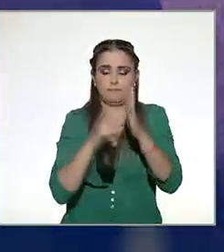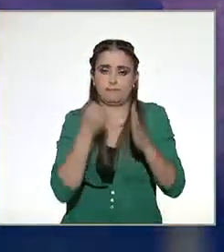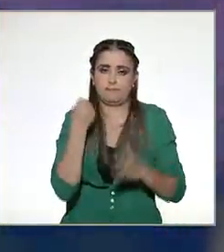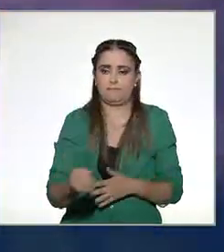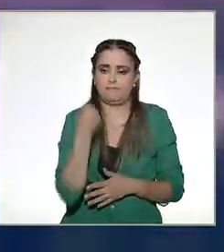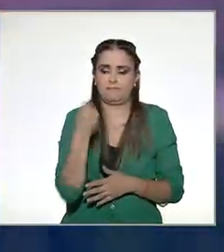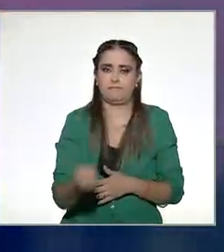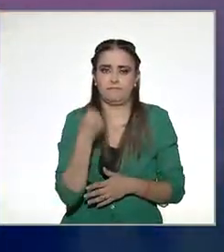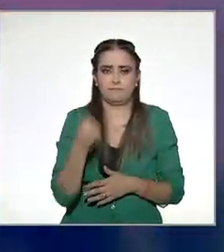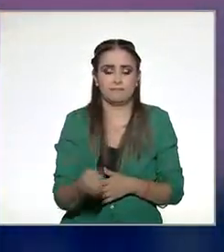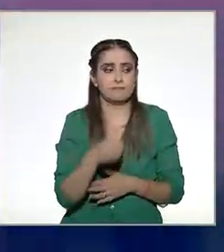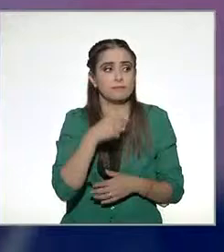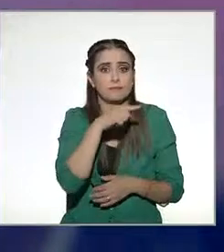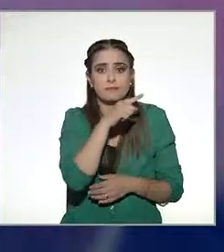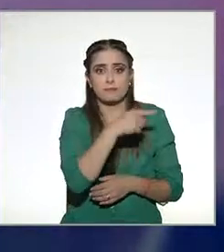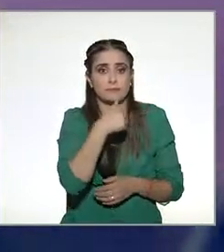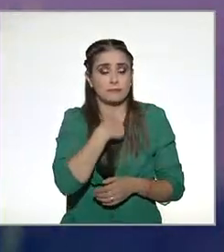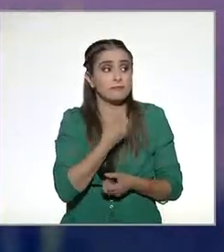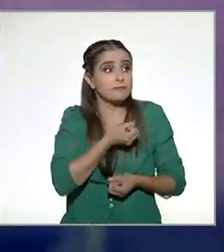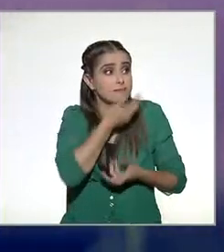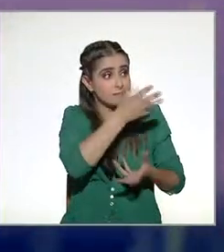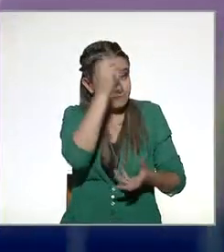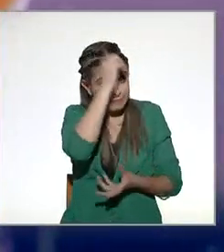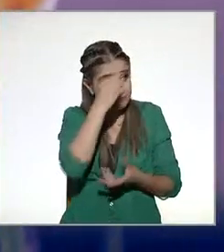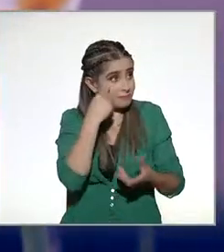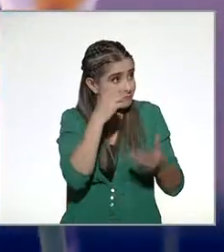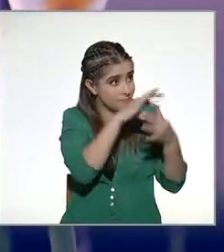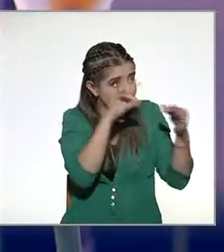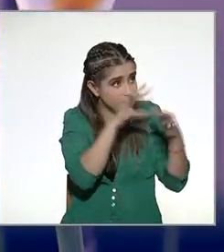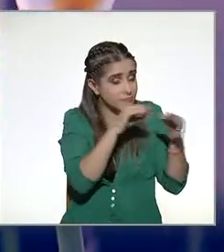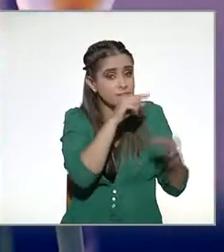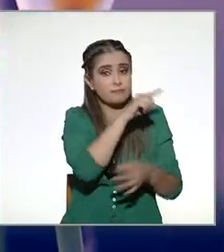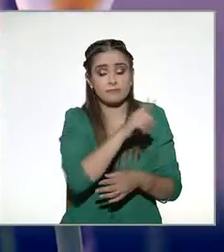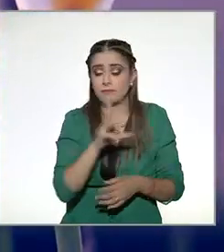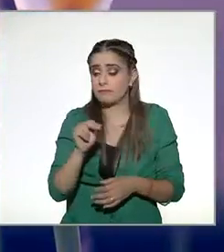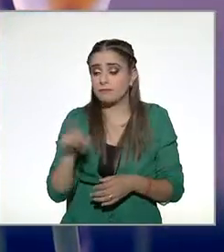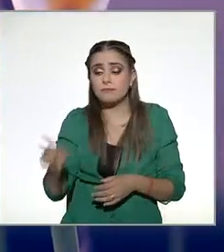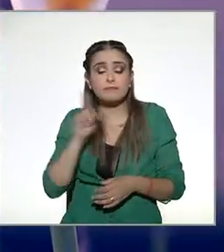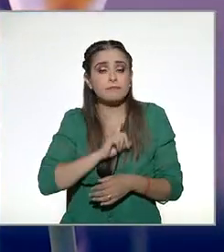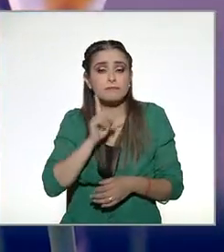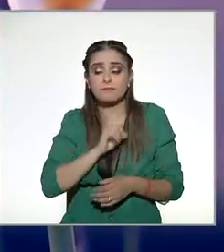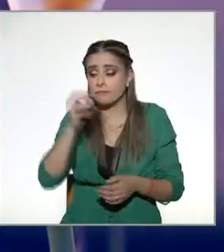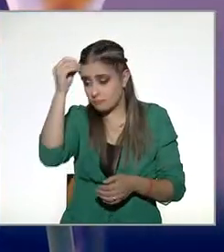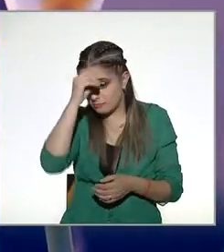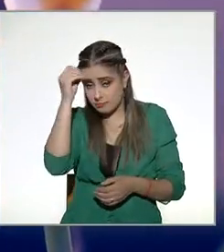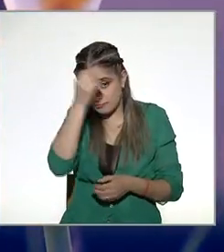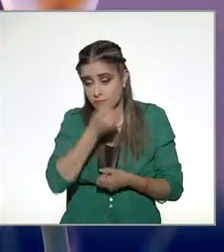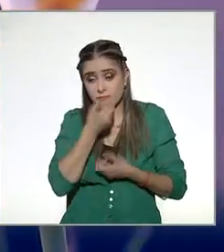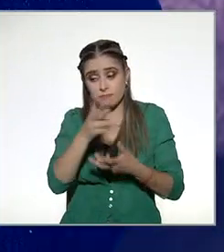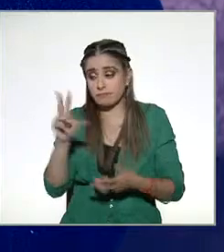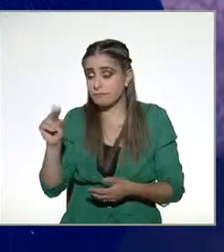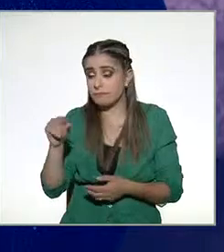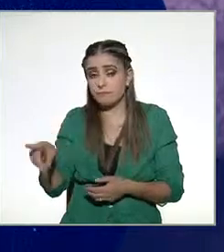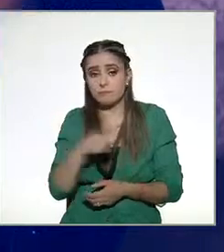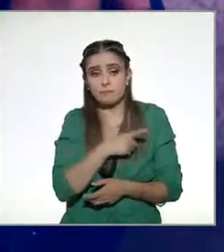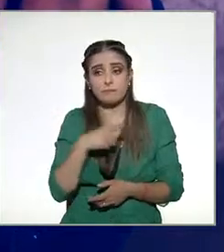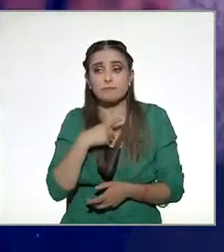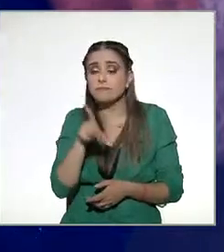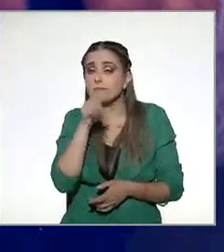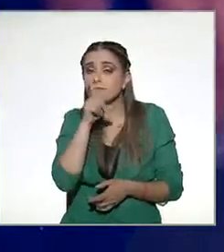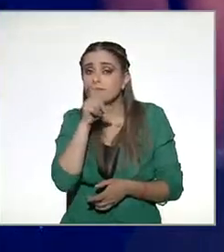entonces a él no le gustaba que opináramos las mujeres, digamos, de temas como